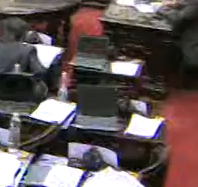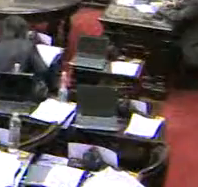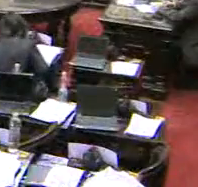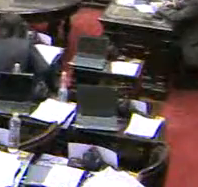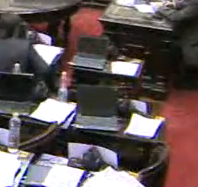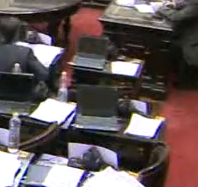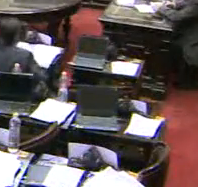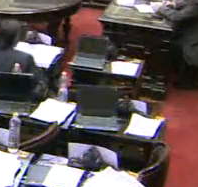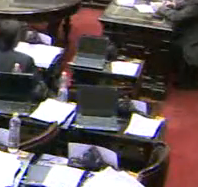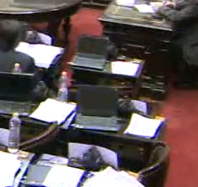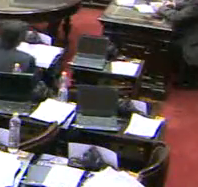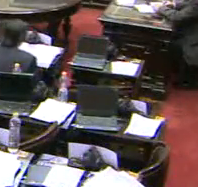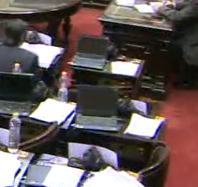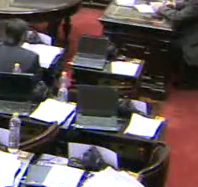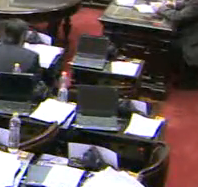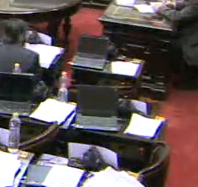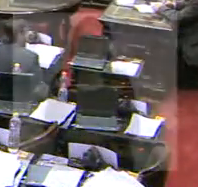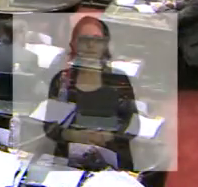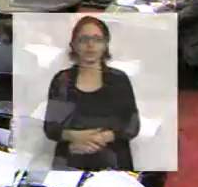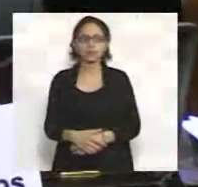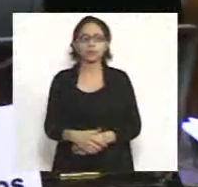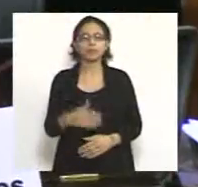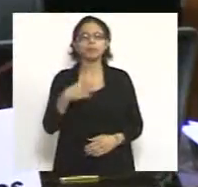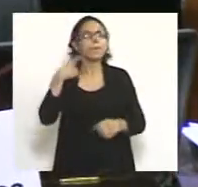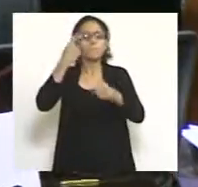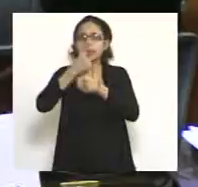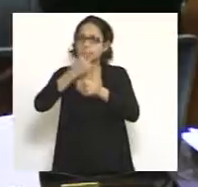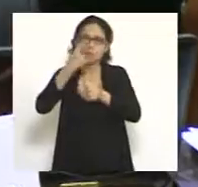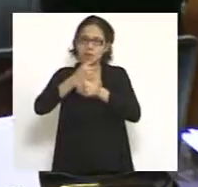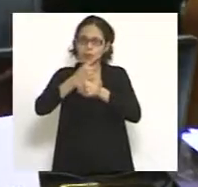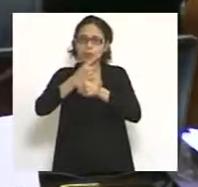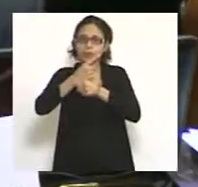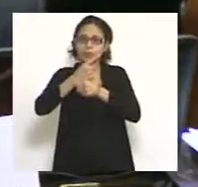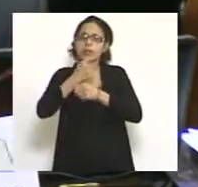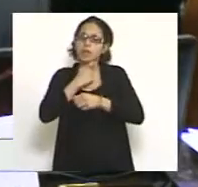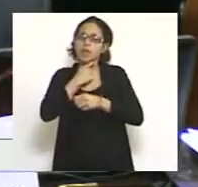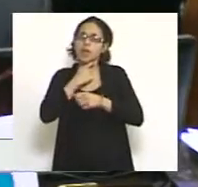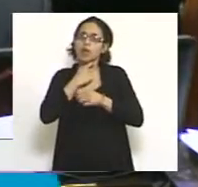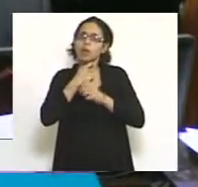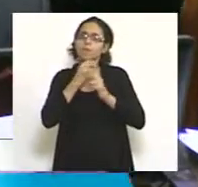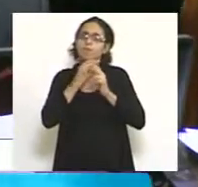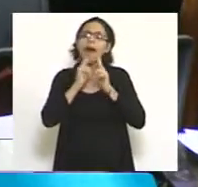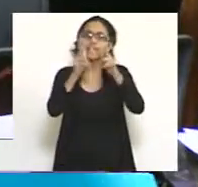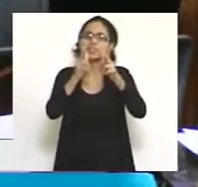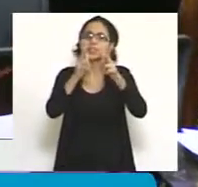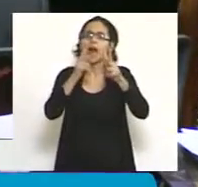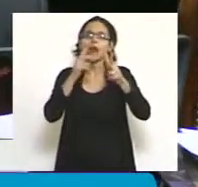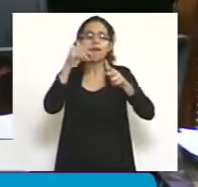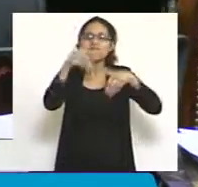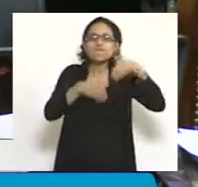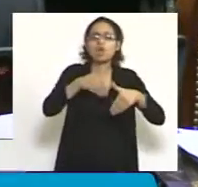Gracias, Presidenta. En primer lugar, adelantar mi voto negativo a